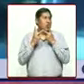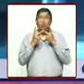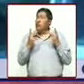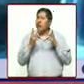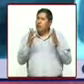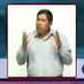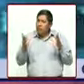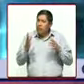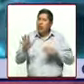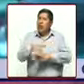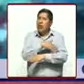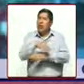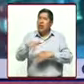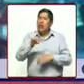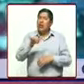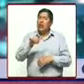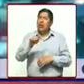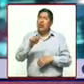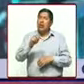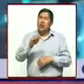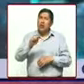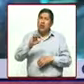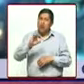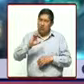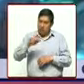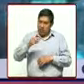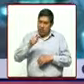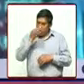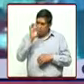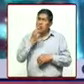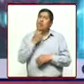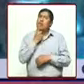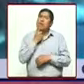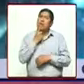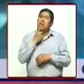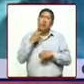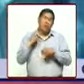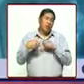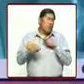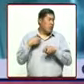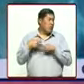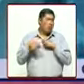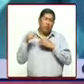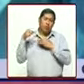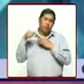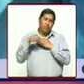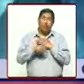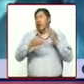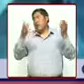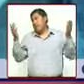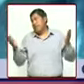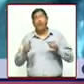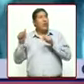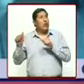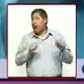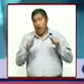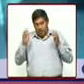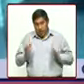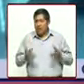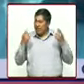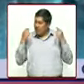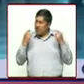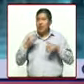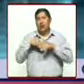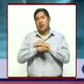La Yanacocha pasando la Potosí, para ser más claro, como usted está viendo, se complica realmente porque... Bueno, los activistas están tratando